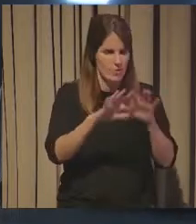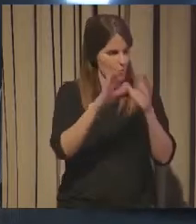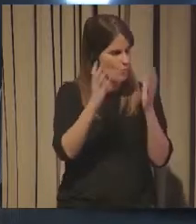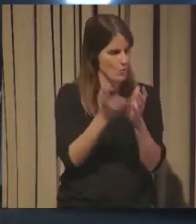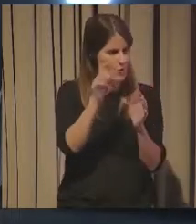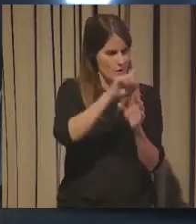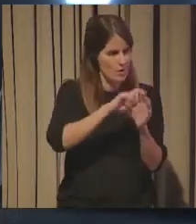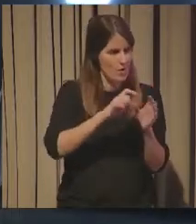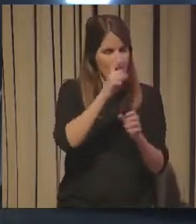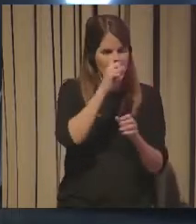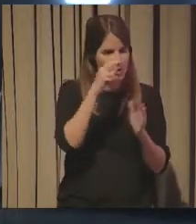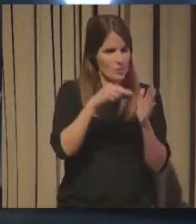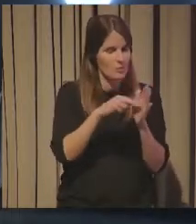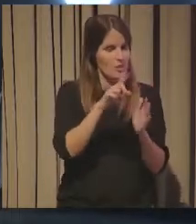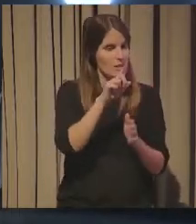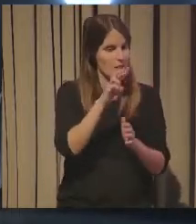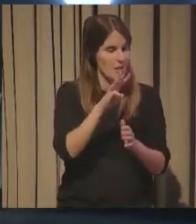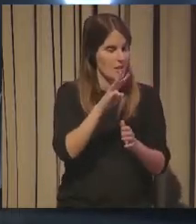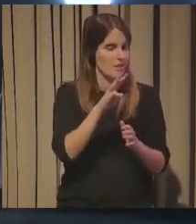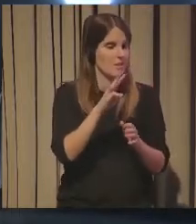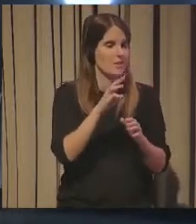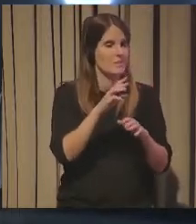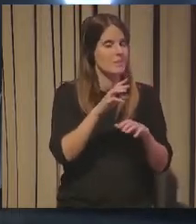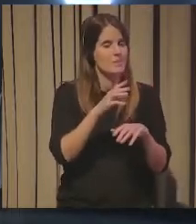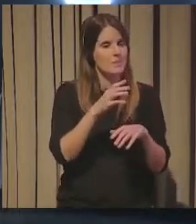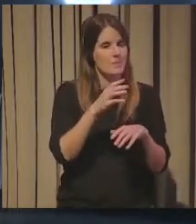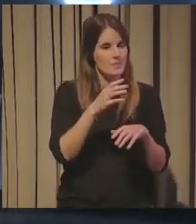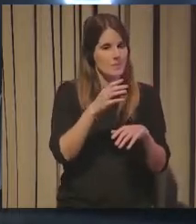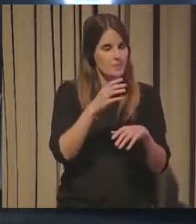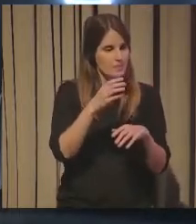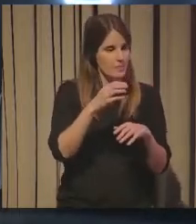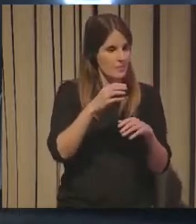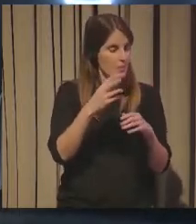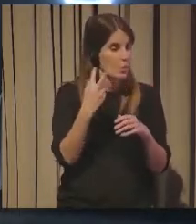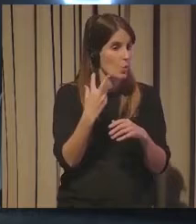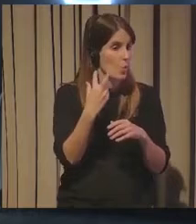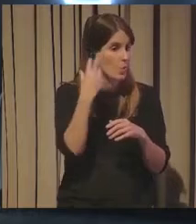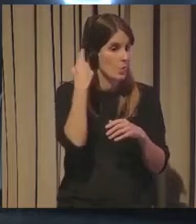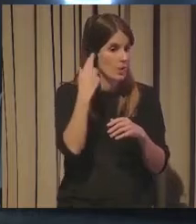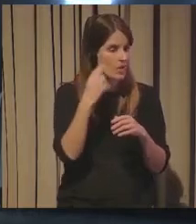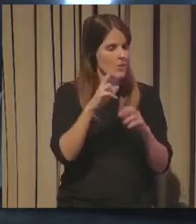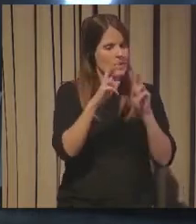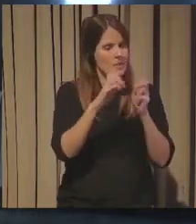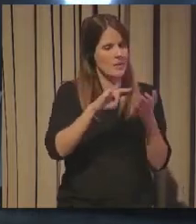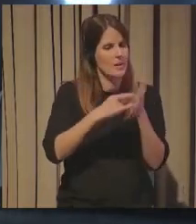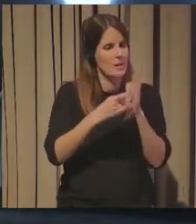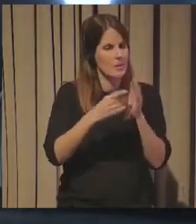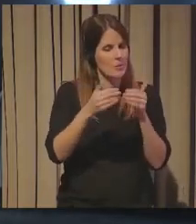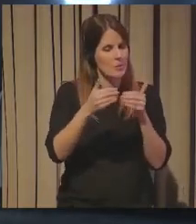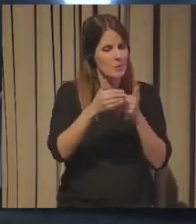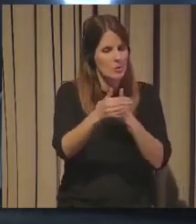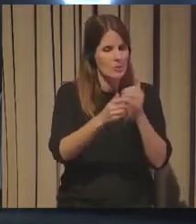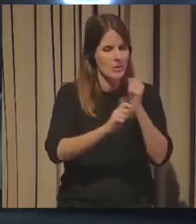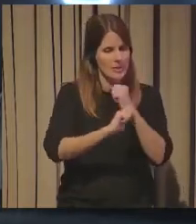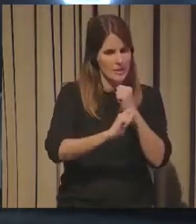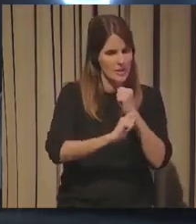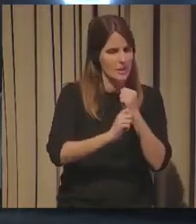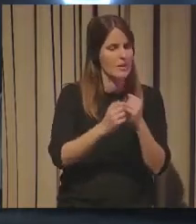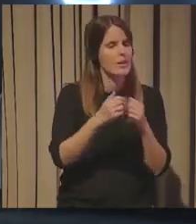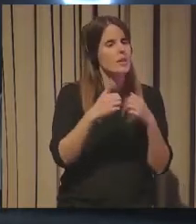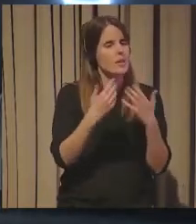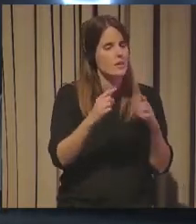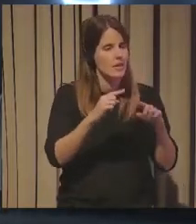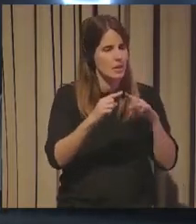año 2013, el Dr. Bishop se jubiló como profesor emérito de Prospectiva Estratégica y director del programa de